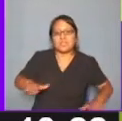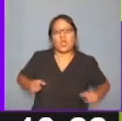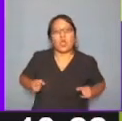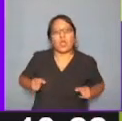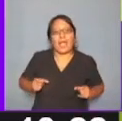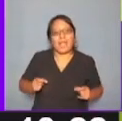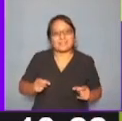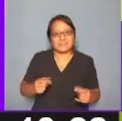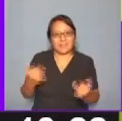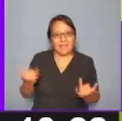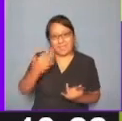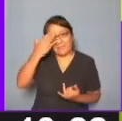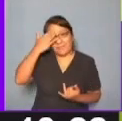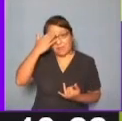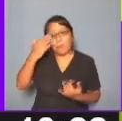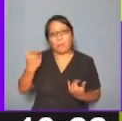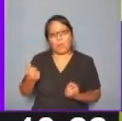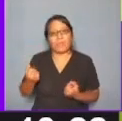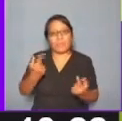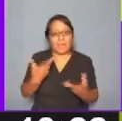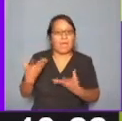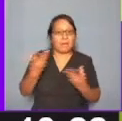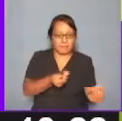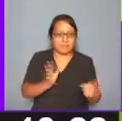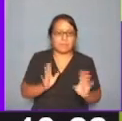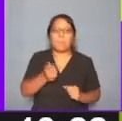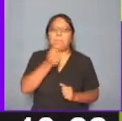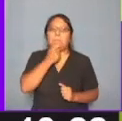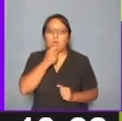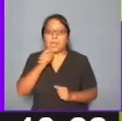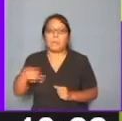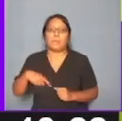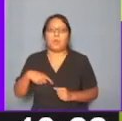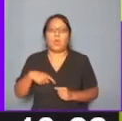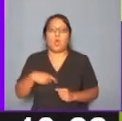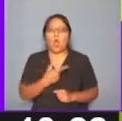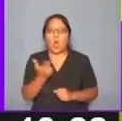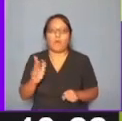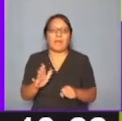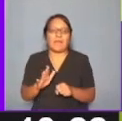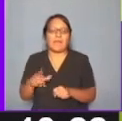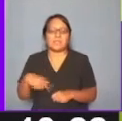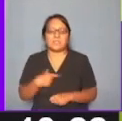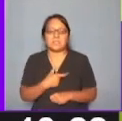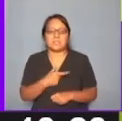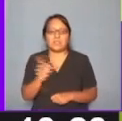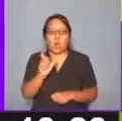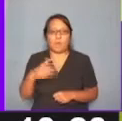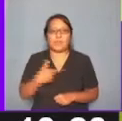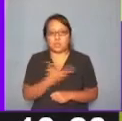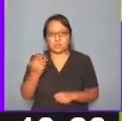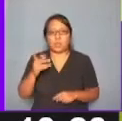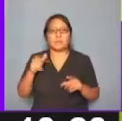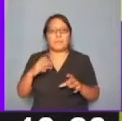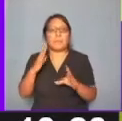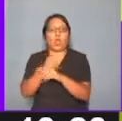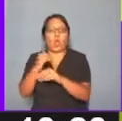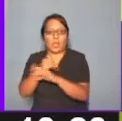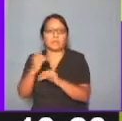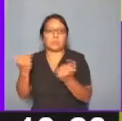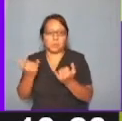cáncer en la provincia de Jujuy puedan recibir algunos beneficios, como por ejemplo el de obra social y algún tipo de contención, sobre todo para el transporte público de